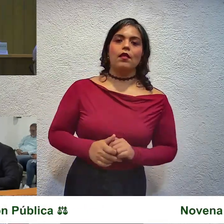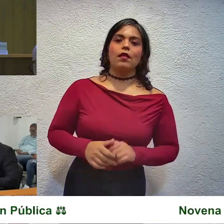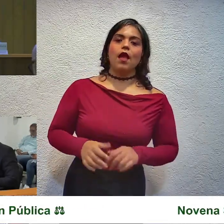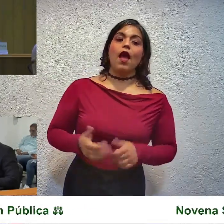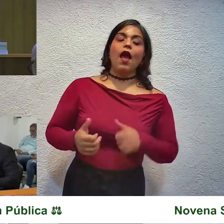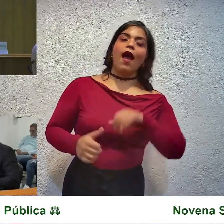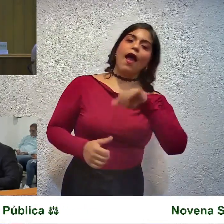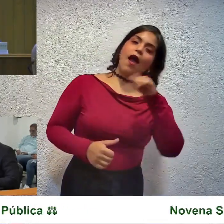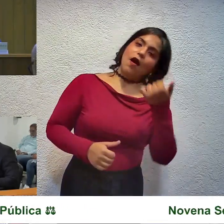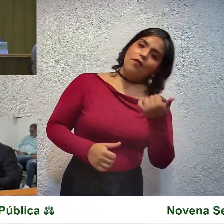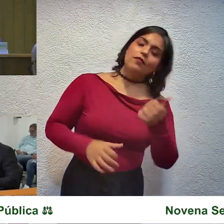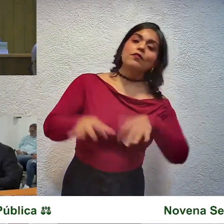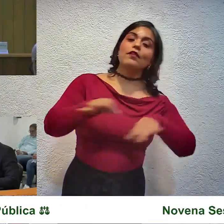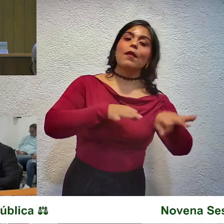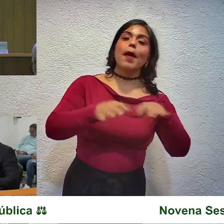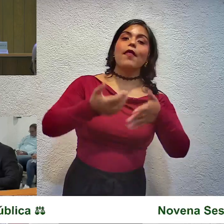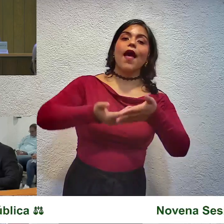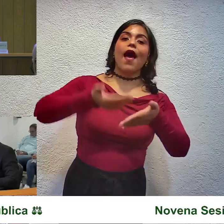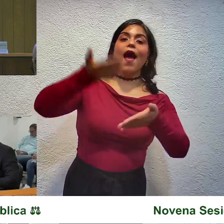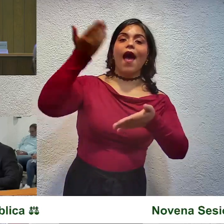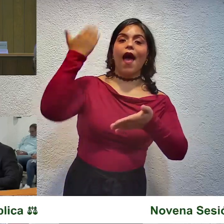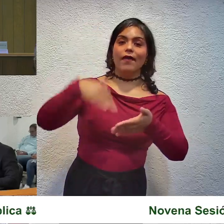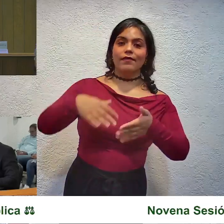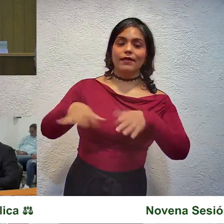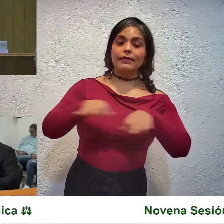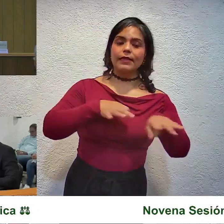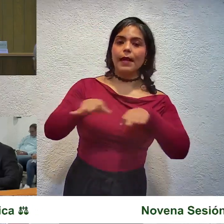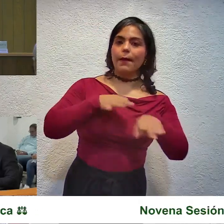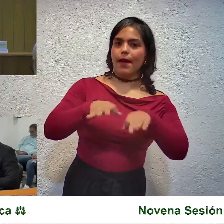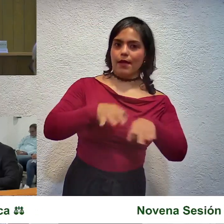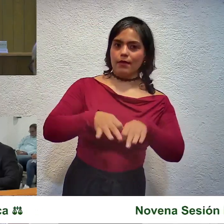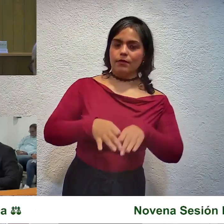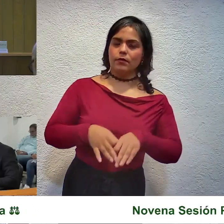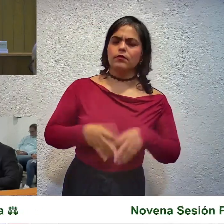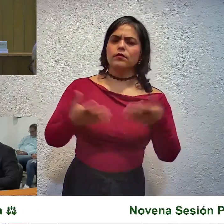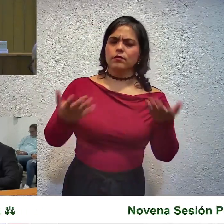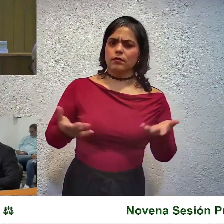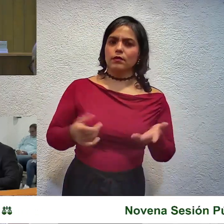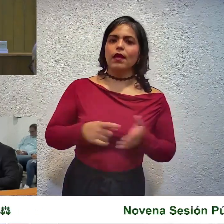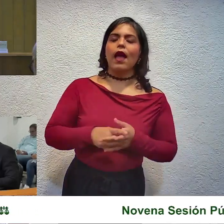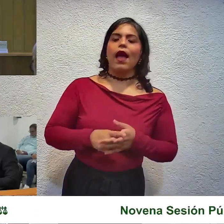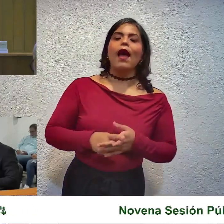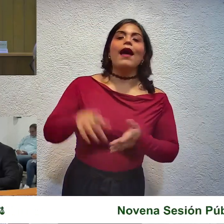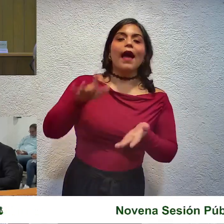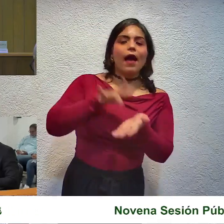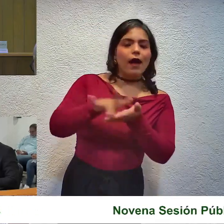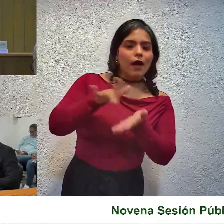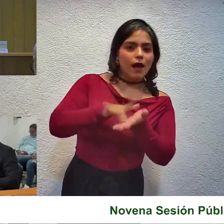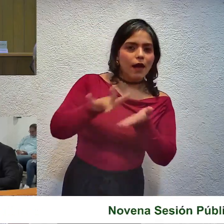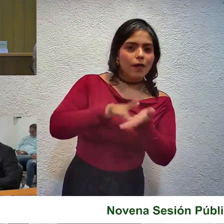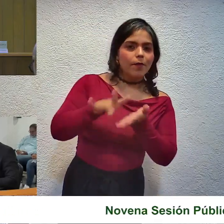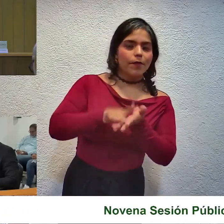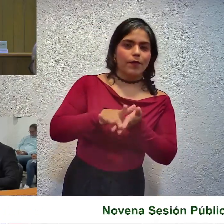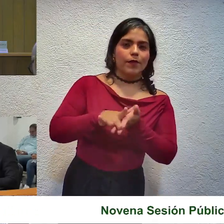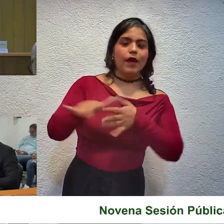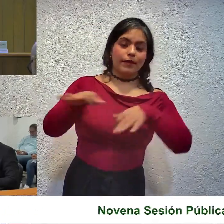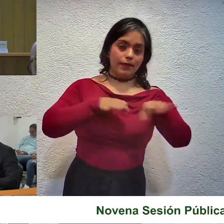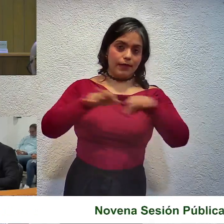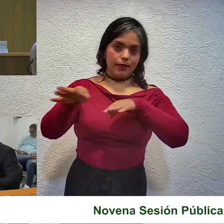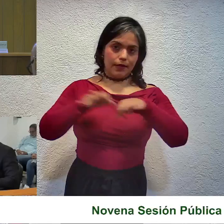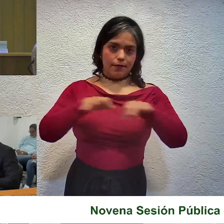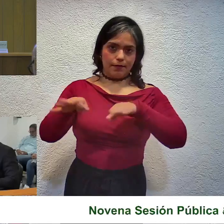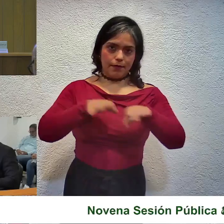trabajador, quien durante el tiempo que sostuvo la relación laboral fungió como asistente adscrito al Consejo General del referido instituto.